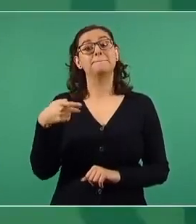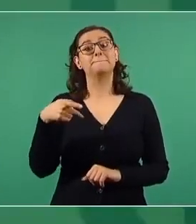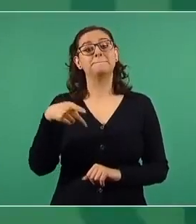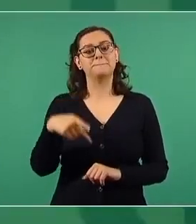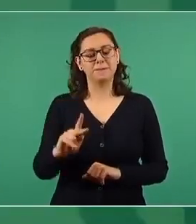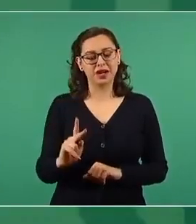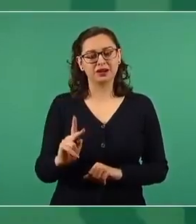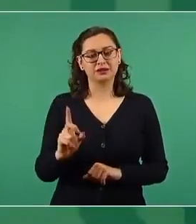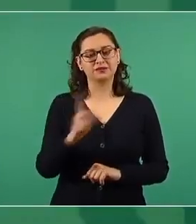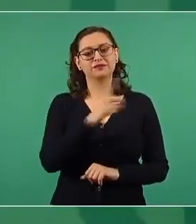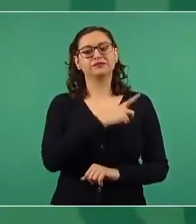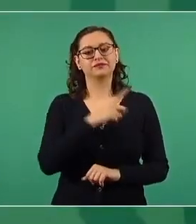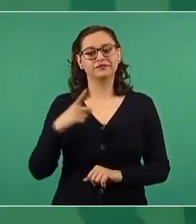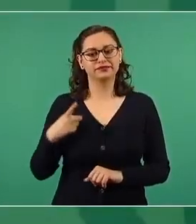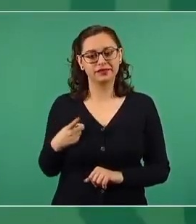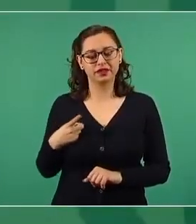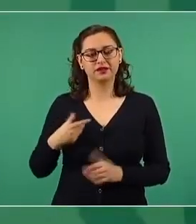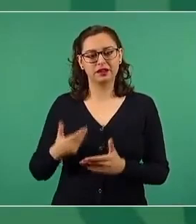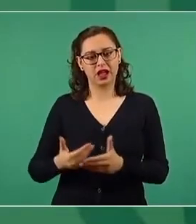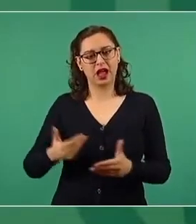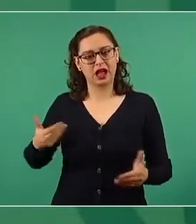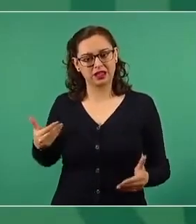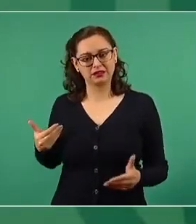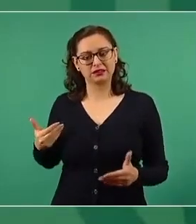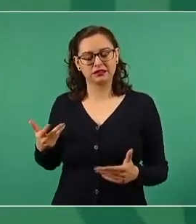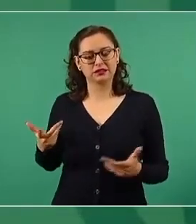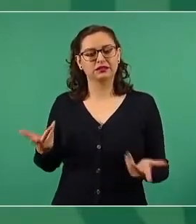Sí tenemos todos acceso